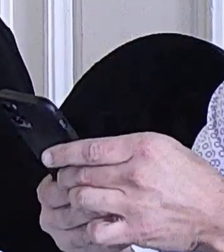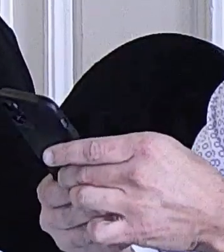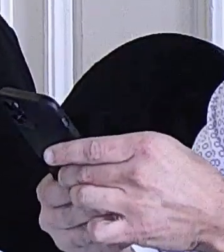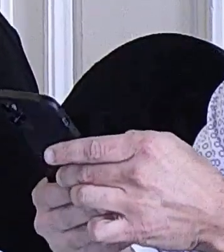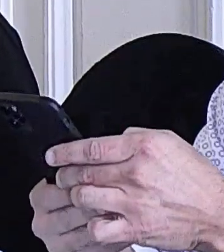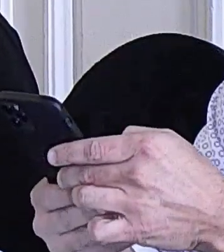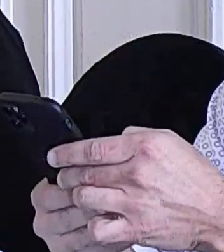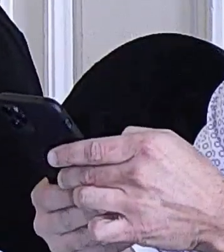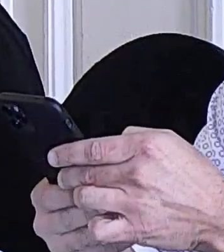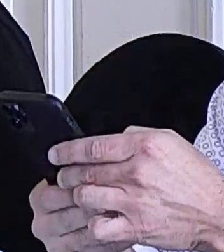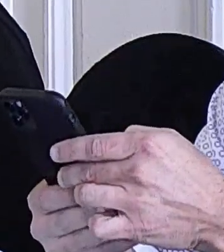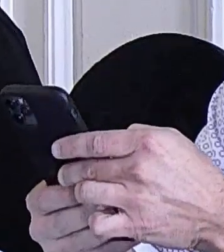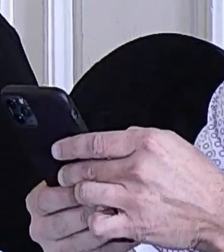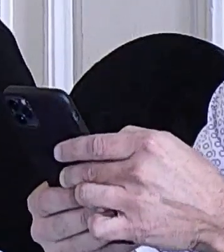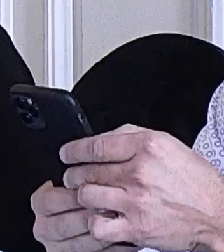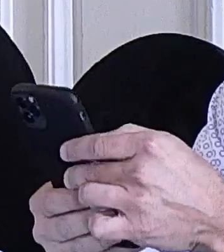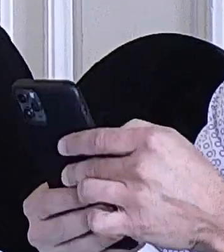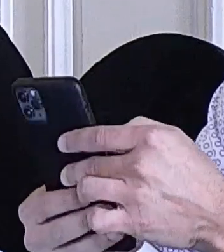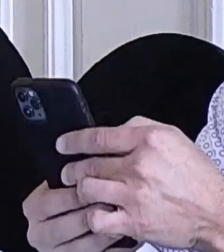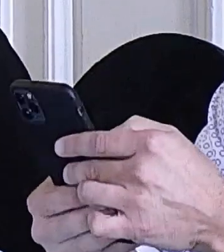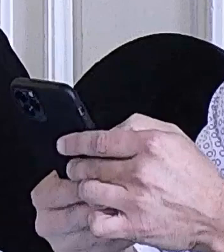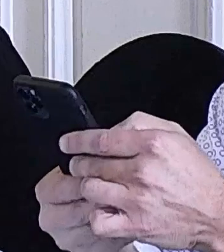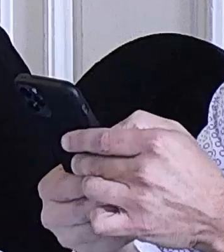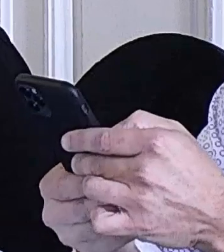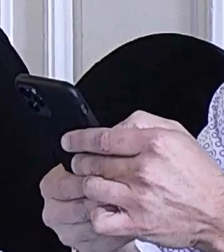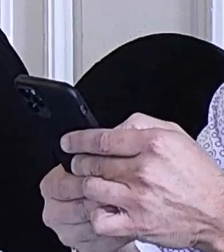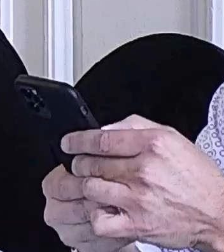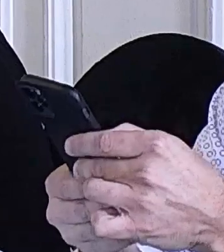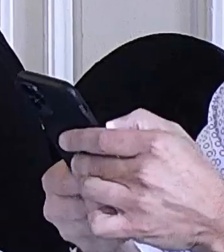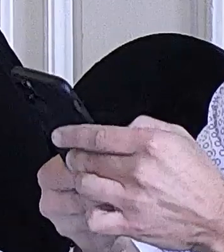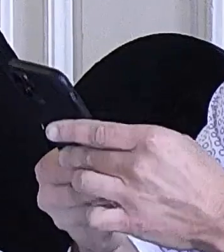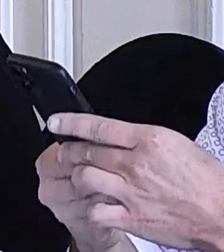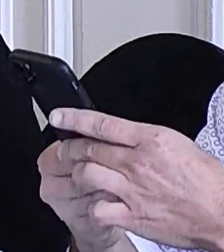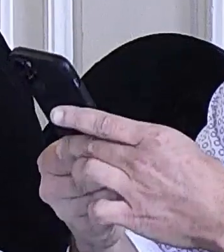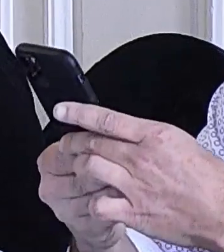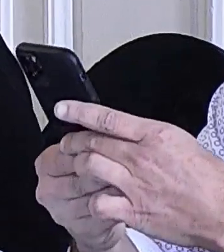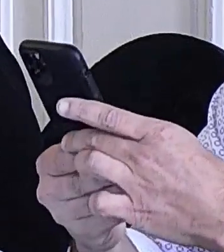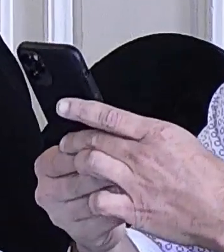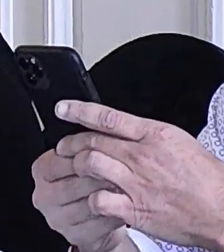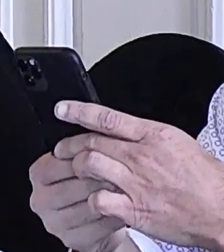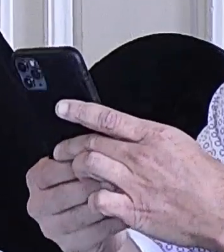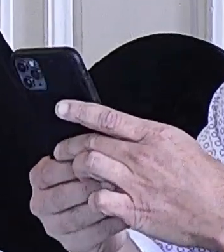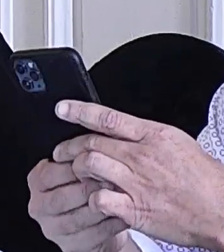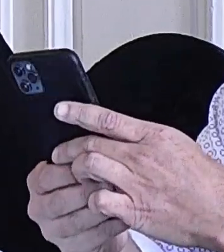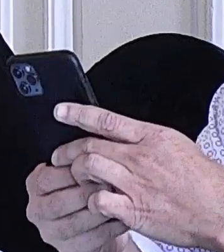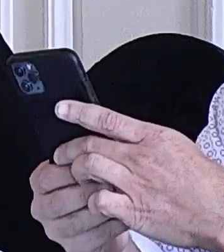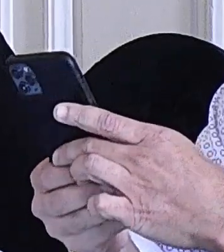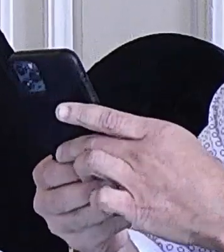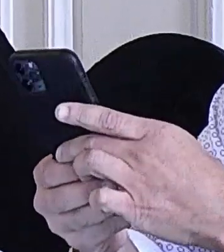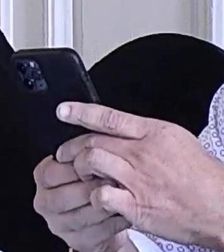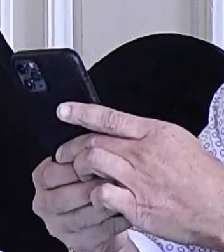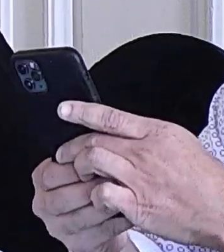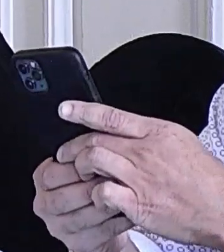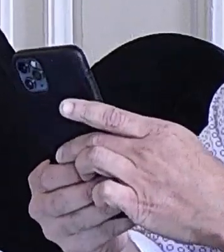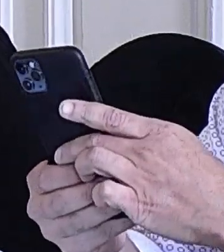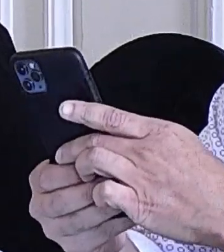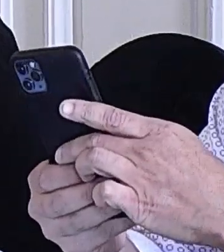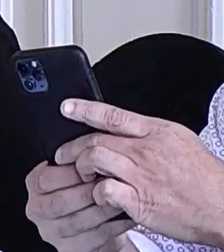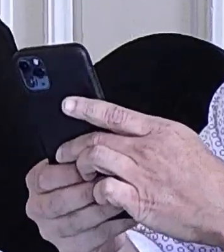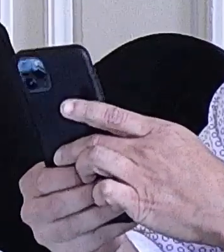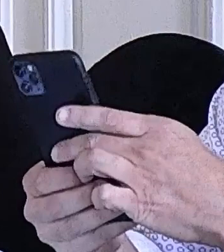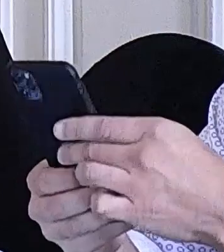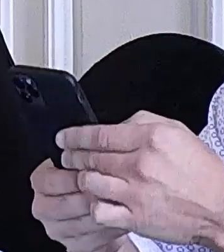creativamente a partir de sus espléndidas identidades. Esto es relevante y valioso para un país que transita desde